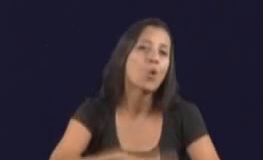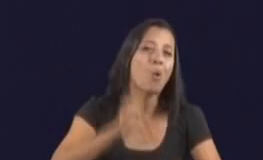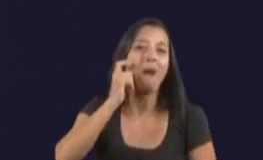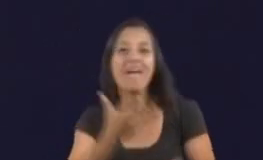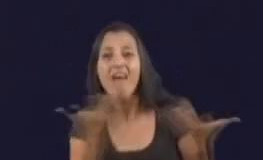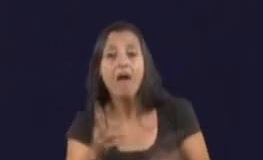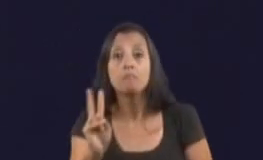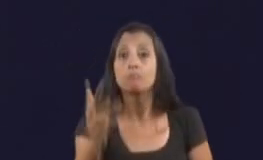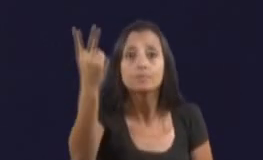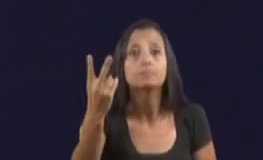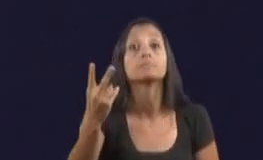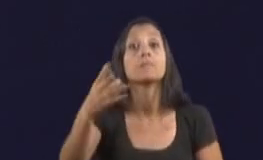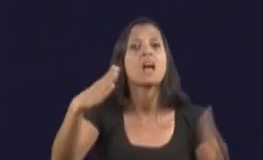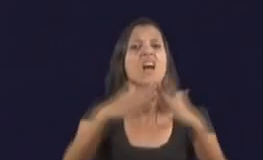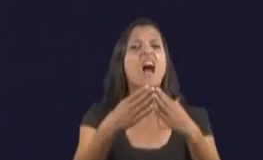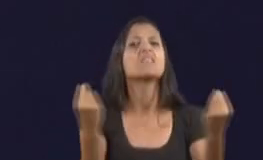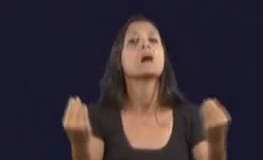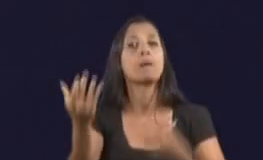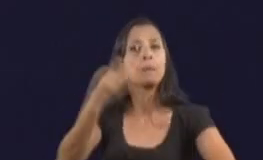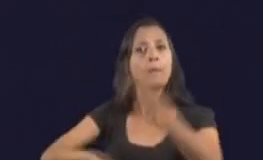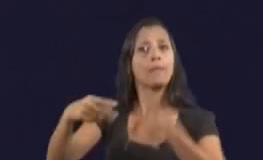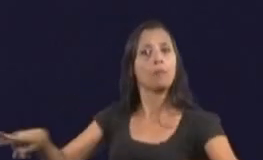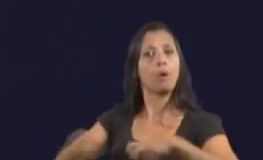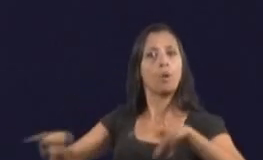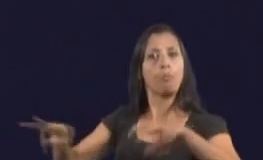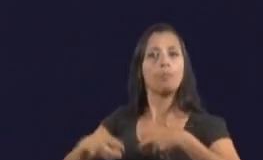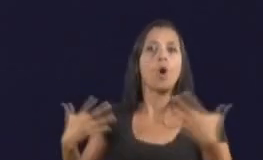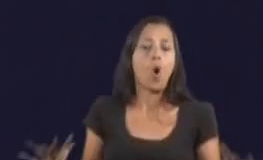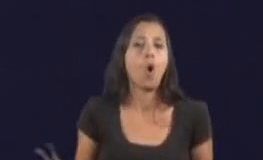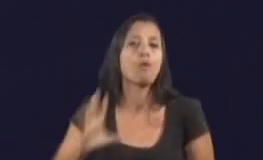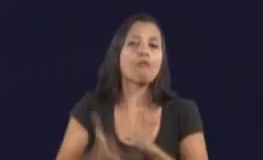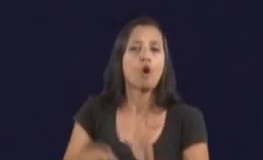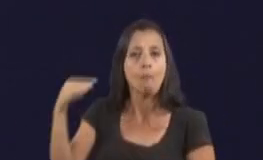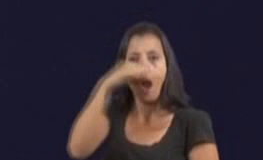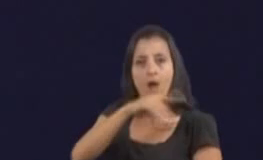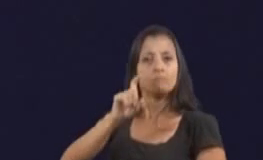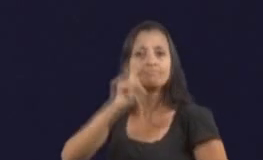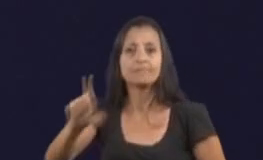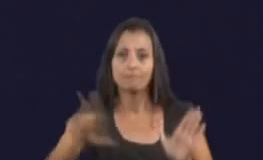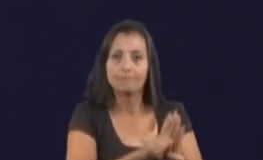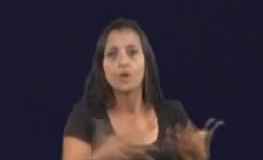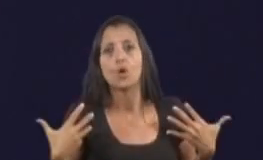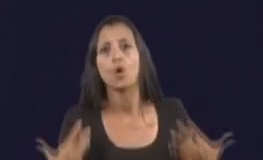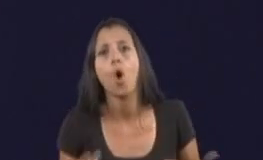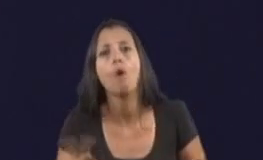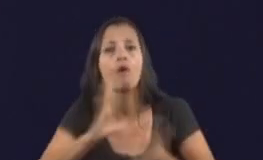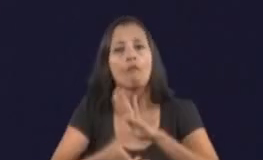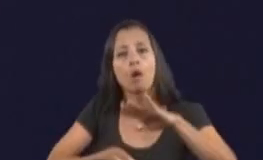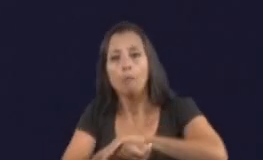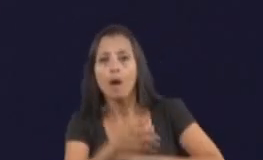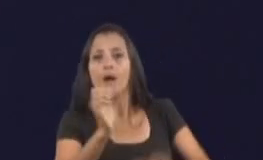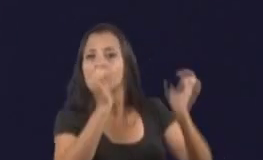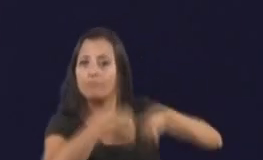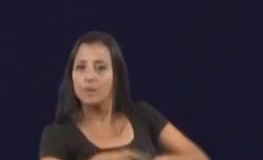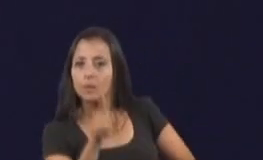las vendían, por supuesto sin papeles y fuera de la legalidad, porque, como les